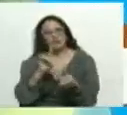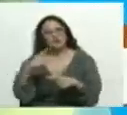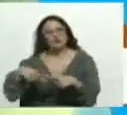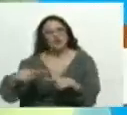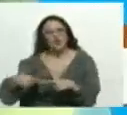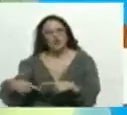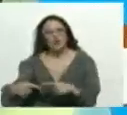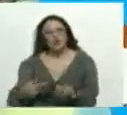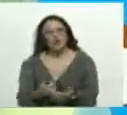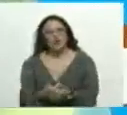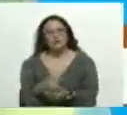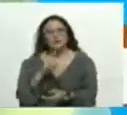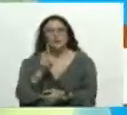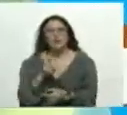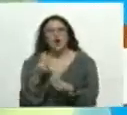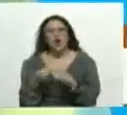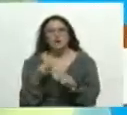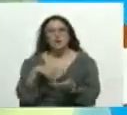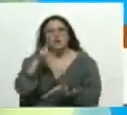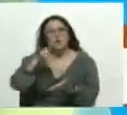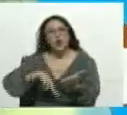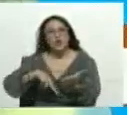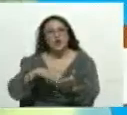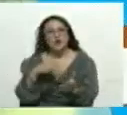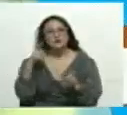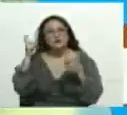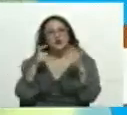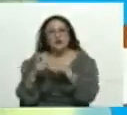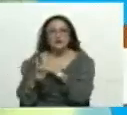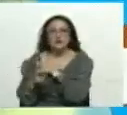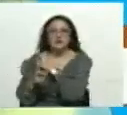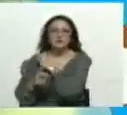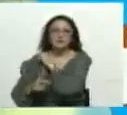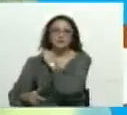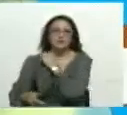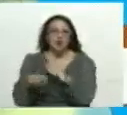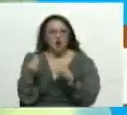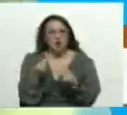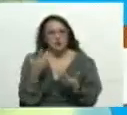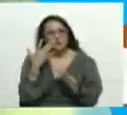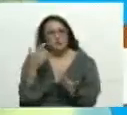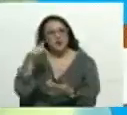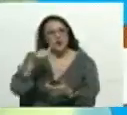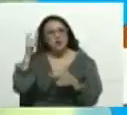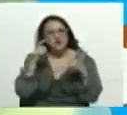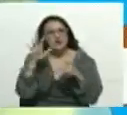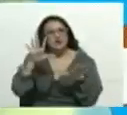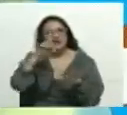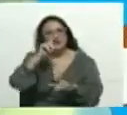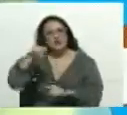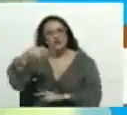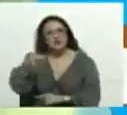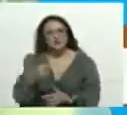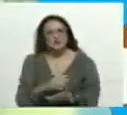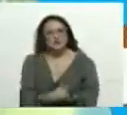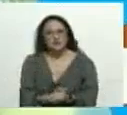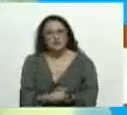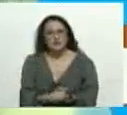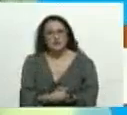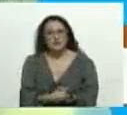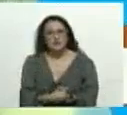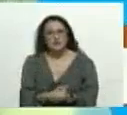pero preguntarnos cómo vamos a leer a Chávez cómo vamos a ver Chávez hoy diez años después porque